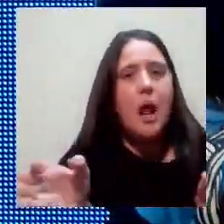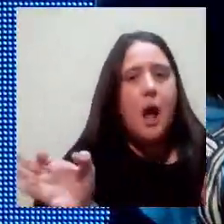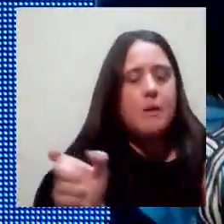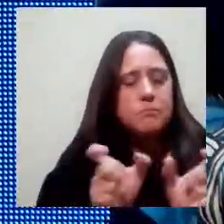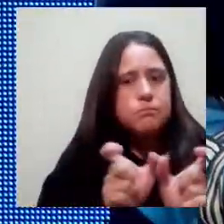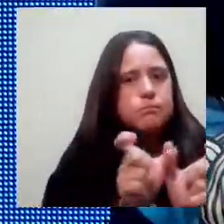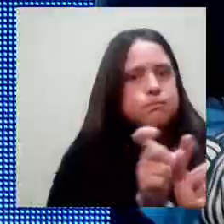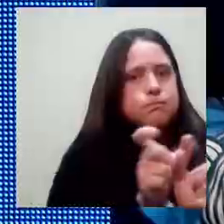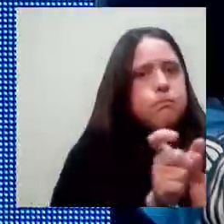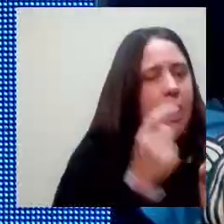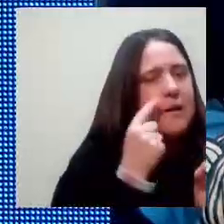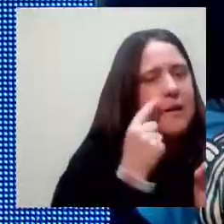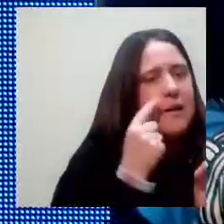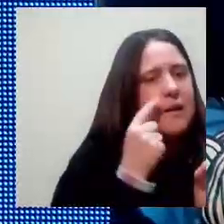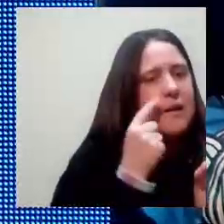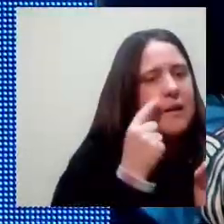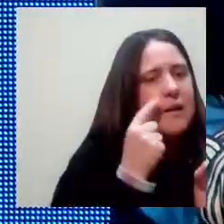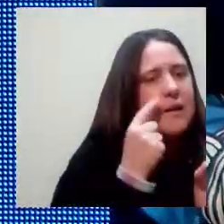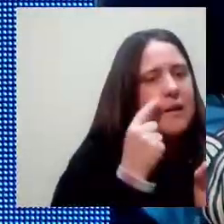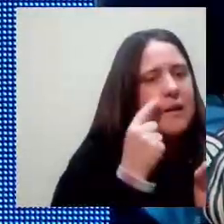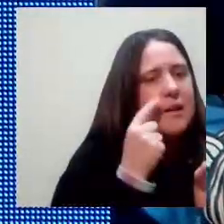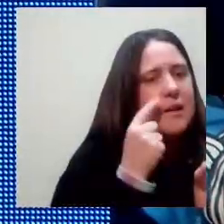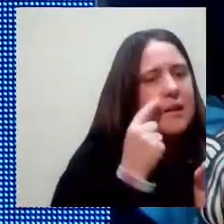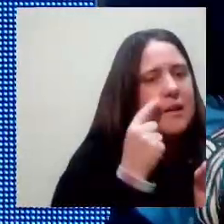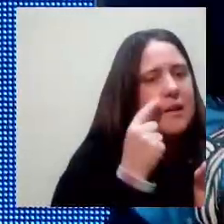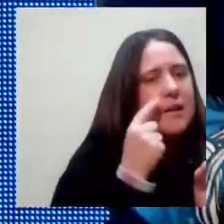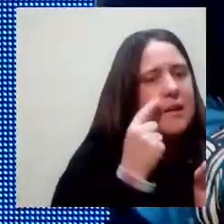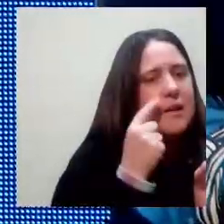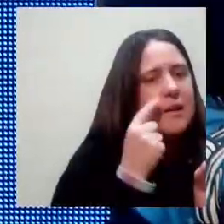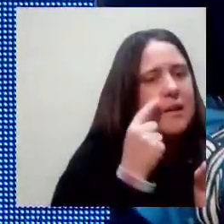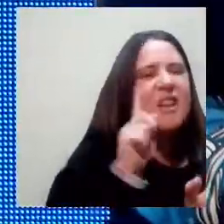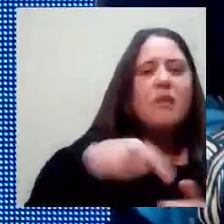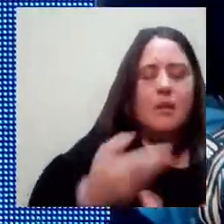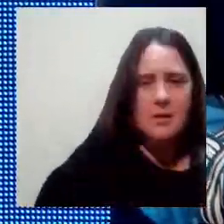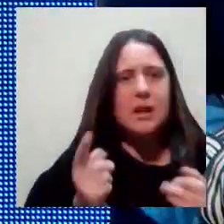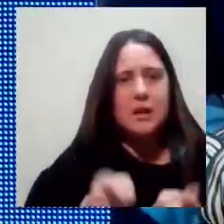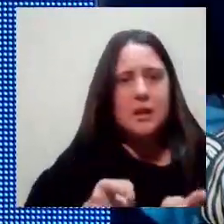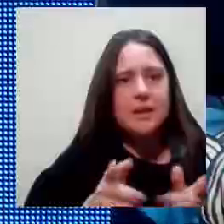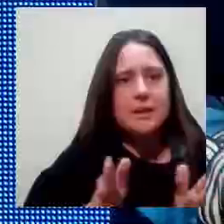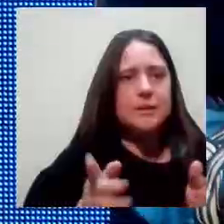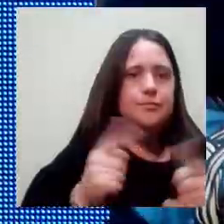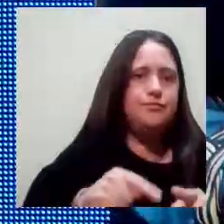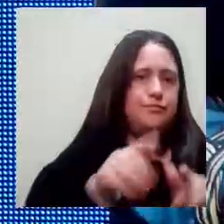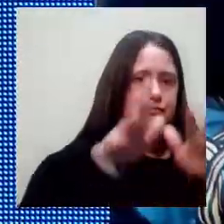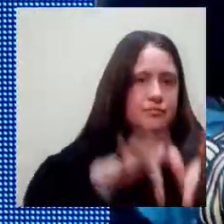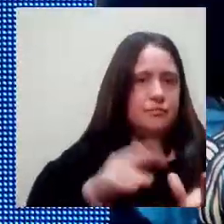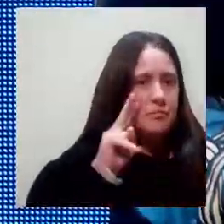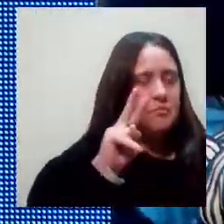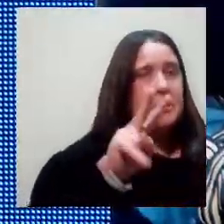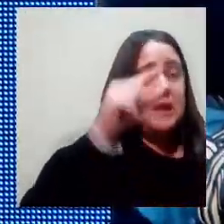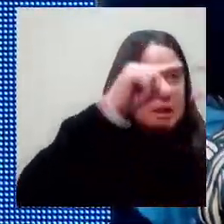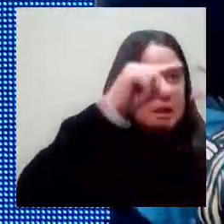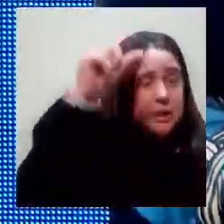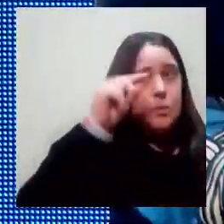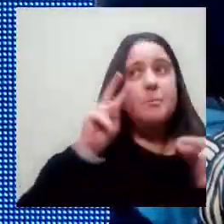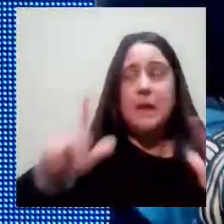forma? Para eso te sirve saber las letras. Si lo que vas a hacer es, en un texto, mirar el título, mirar las imágenes